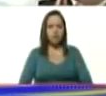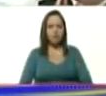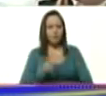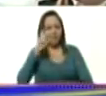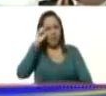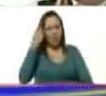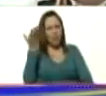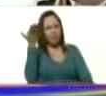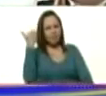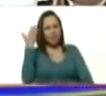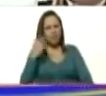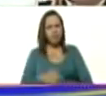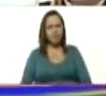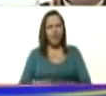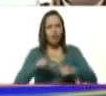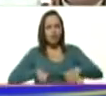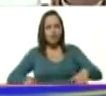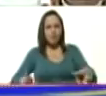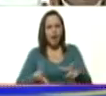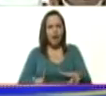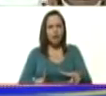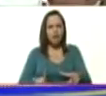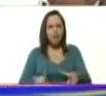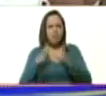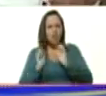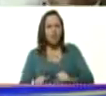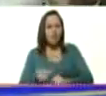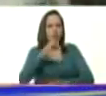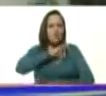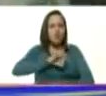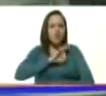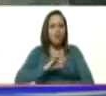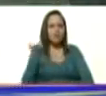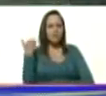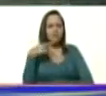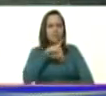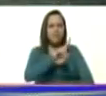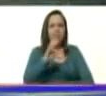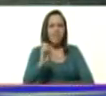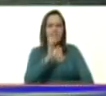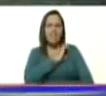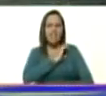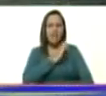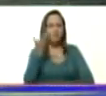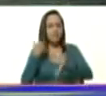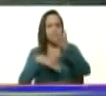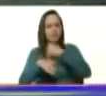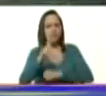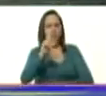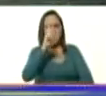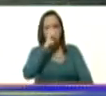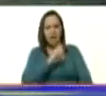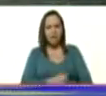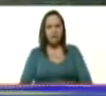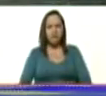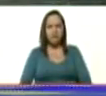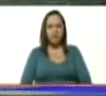almacén más grande del Seguro Social? Aquel 10 de enero del 2019, hace más de un año, en